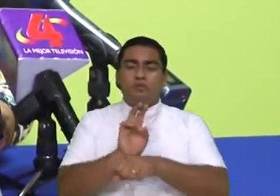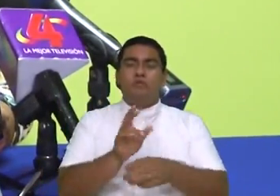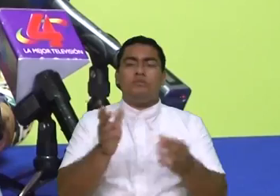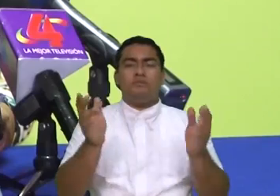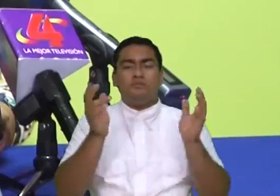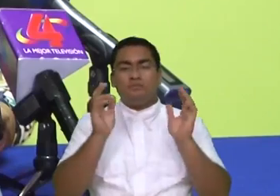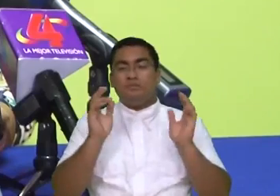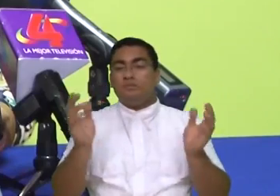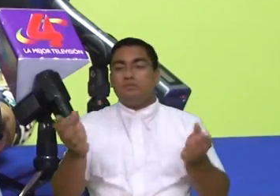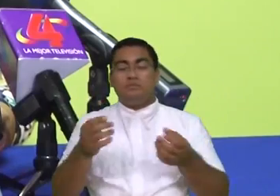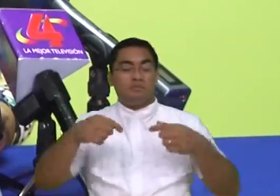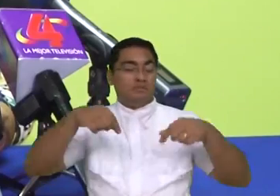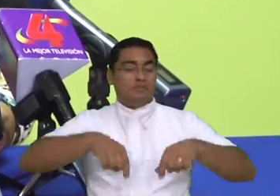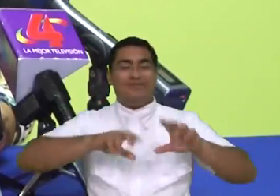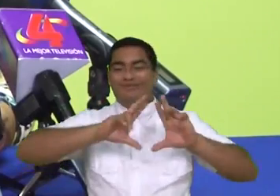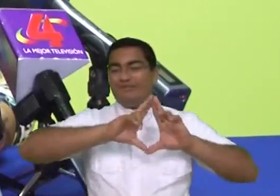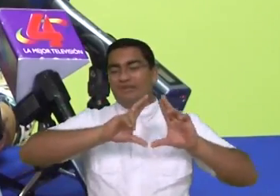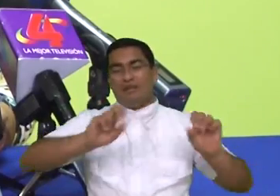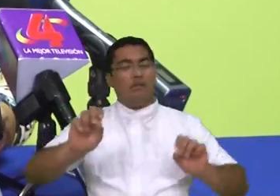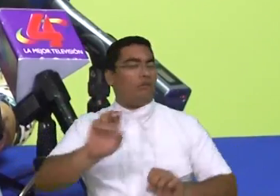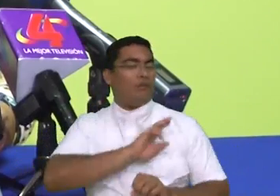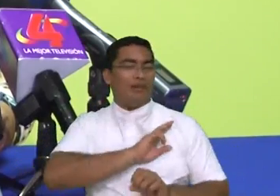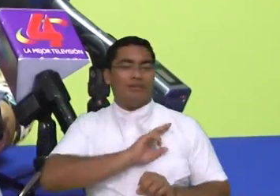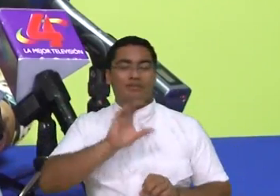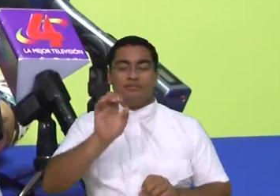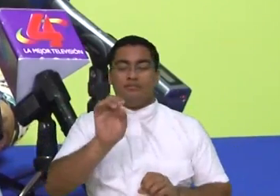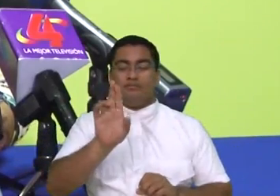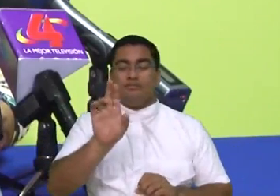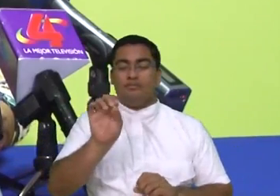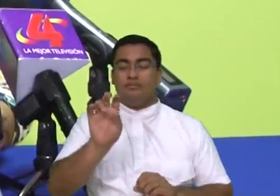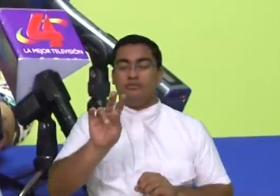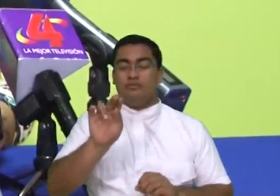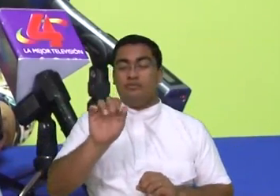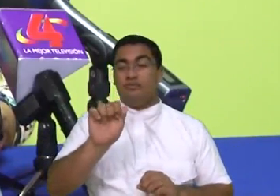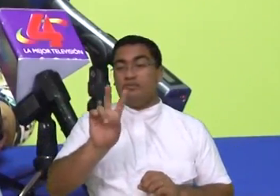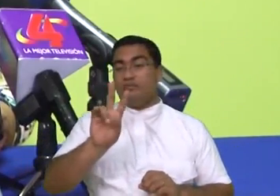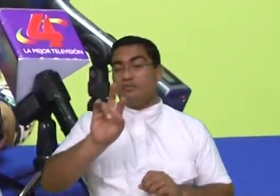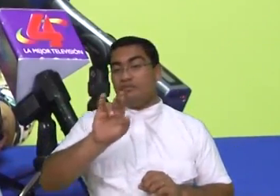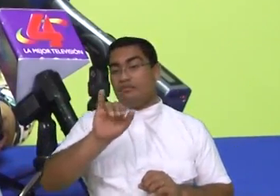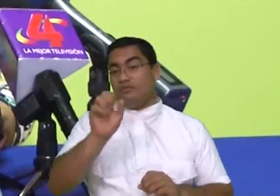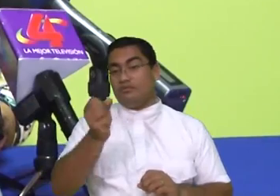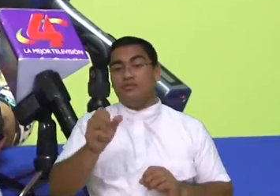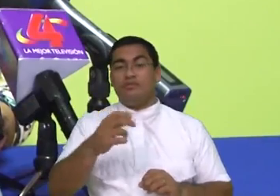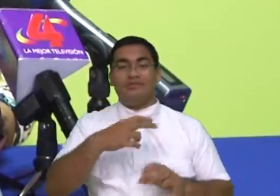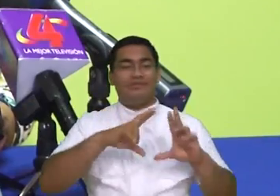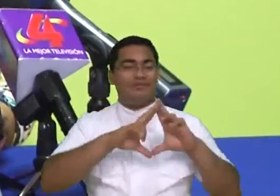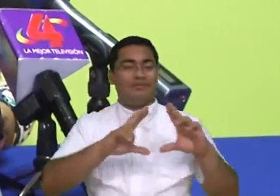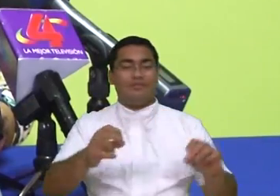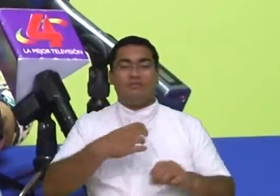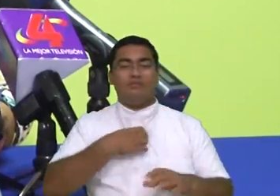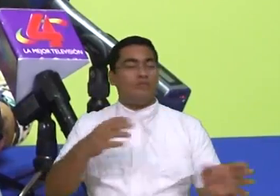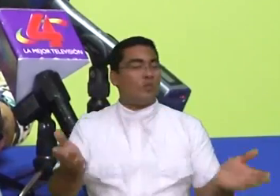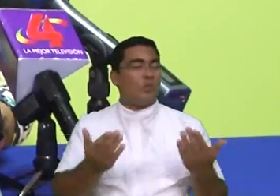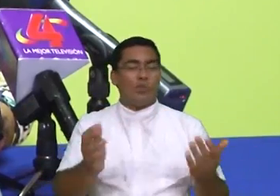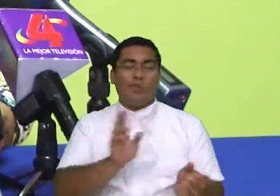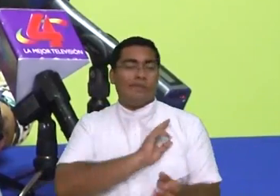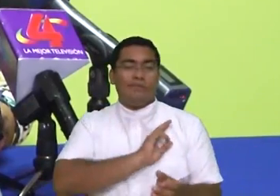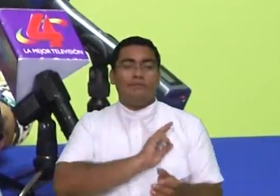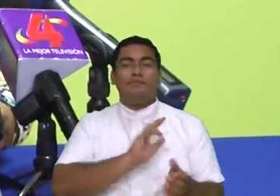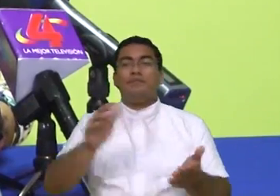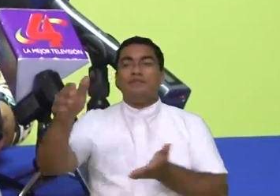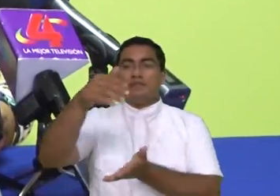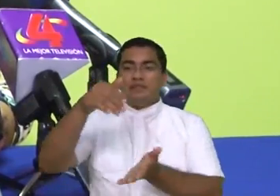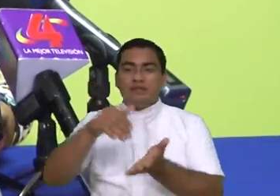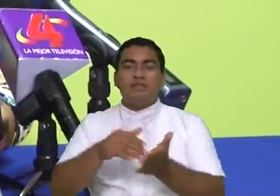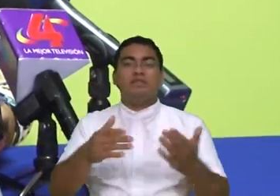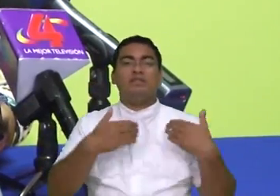activa, no reporta ningún caso sospechoso. Al día de hoy mantenemos nuestra vigilancia y nuestra preparación en nuestras unidades de salud que ya fueron